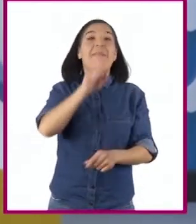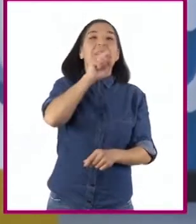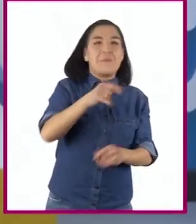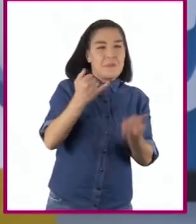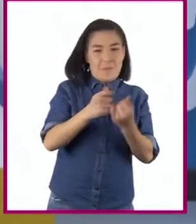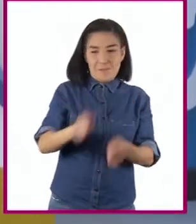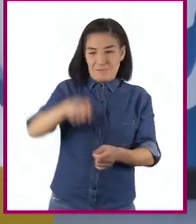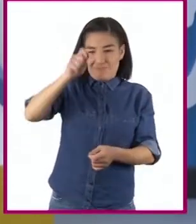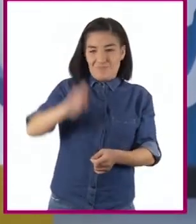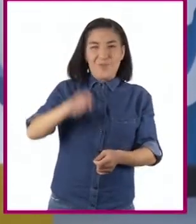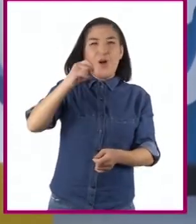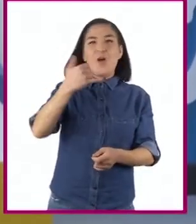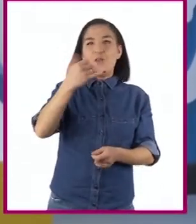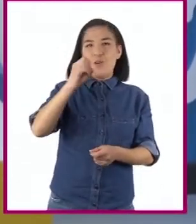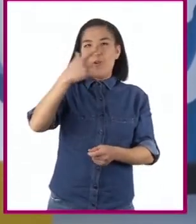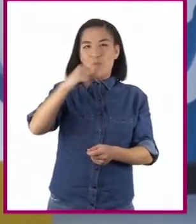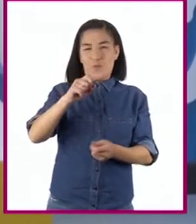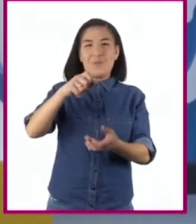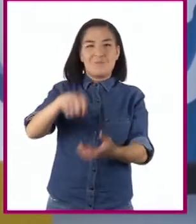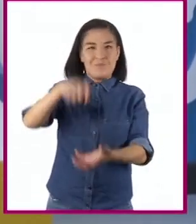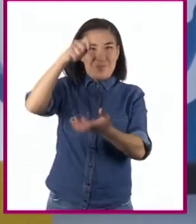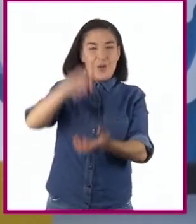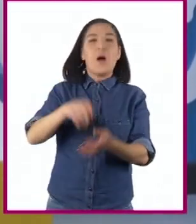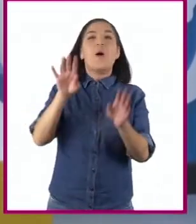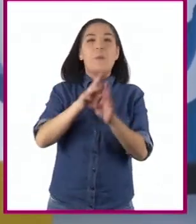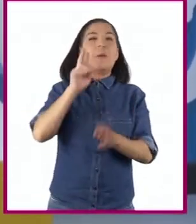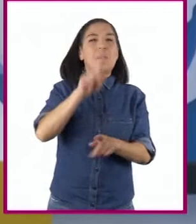que estaban sobre la misma línea.